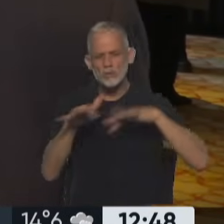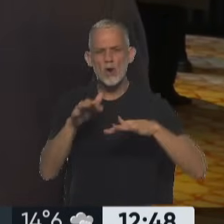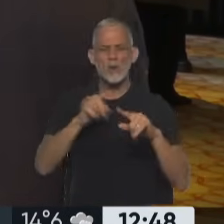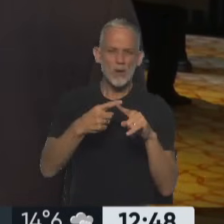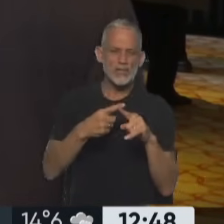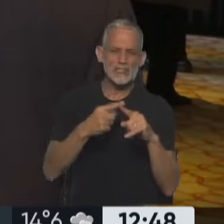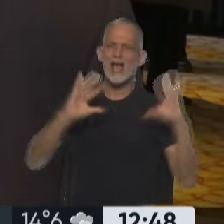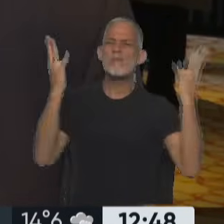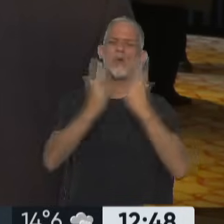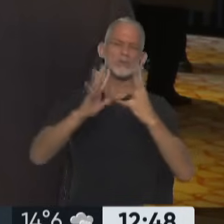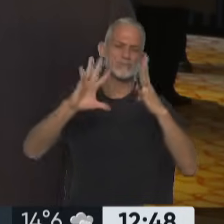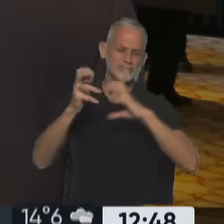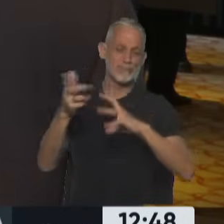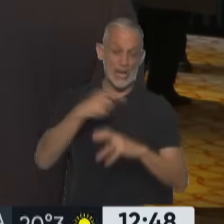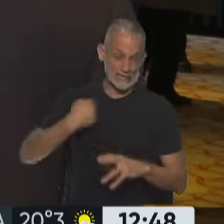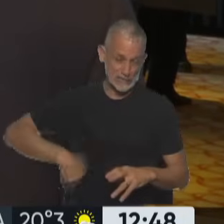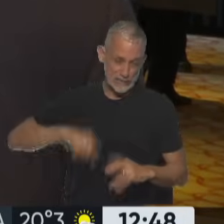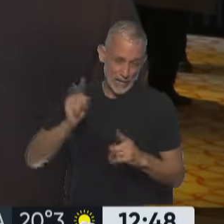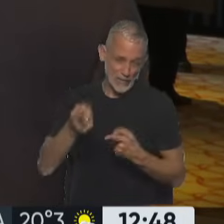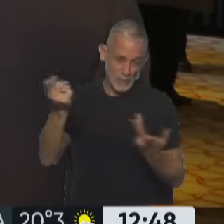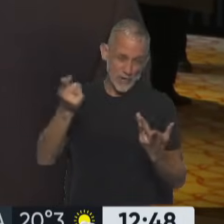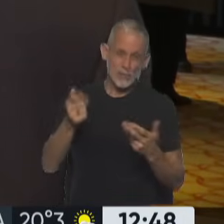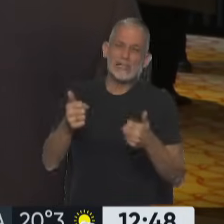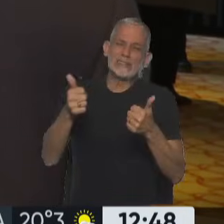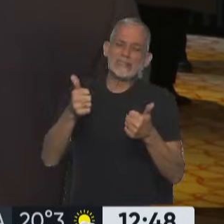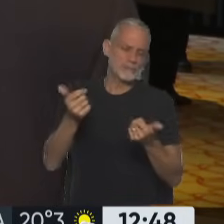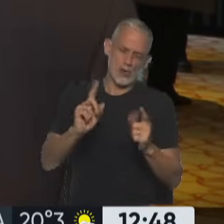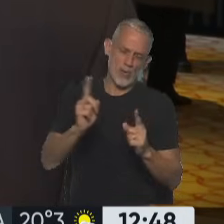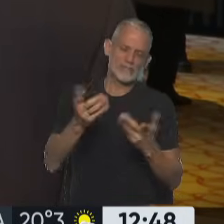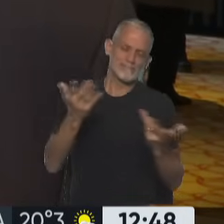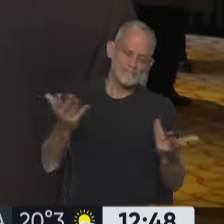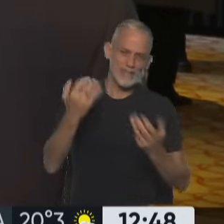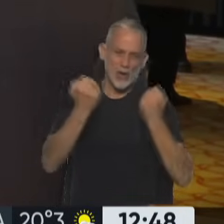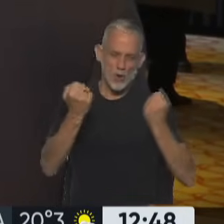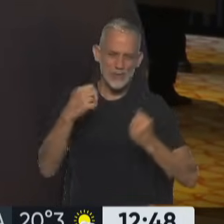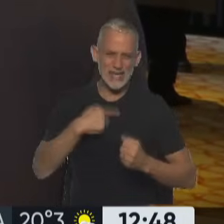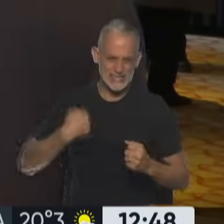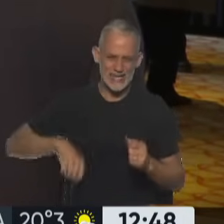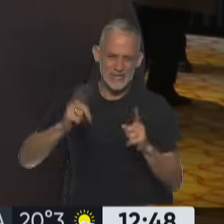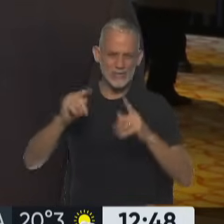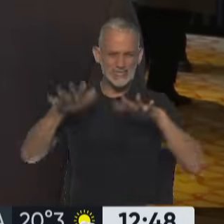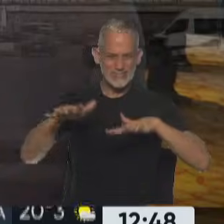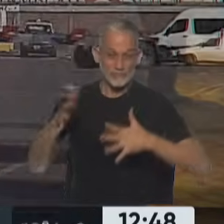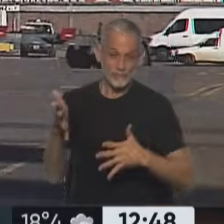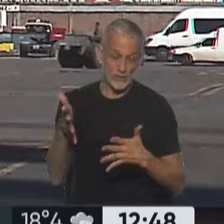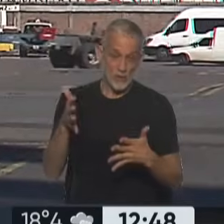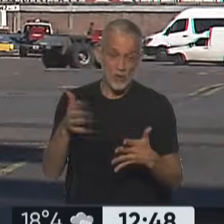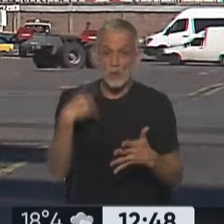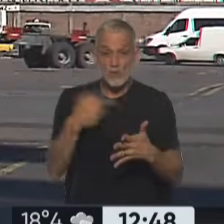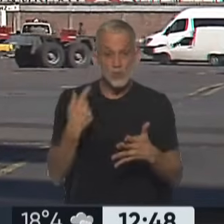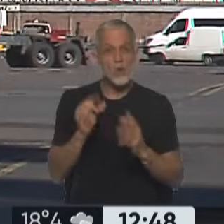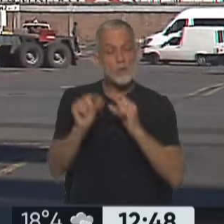mundo está en crisis china también Quizá no está pasando su mejor movimiento económico este tenemos que ir